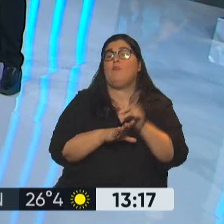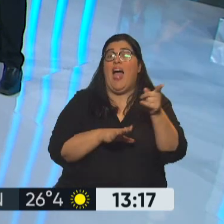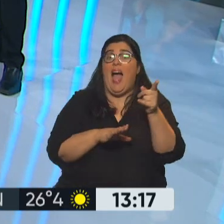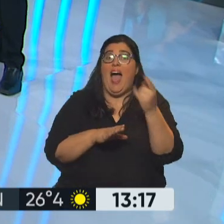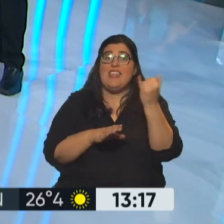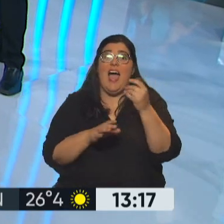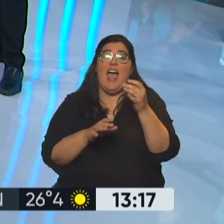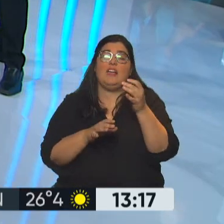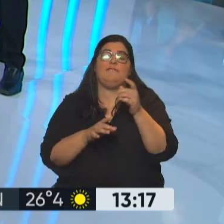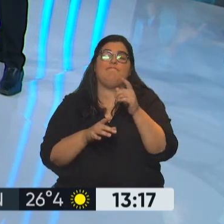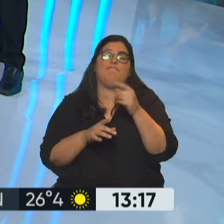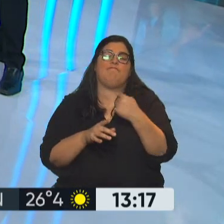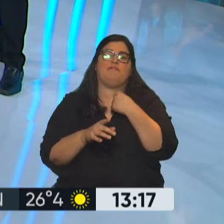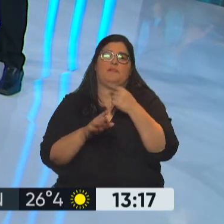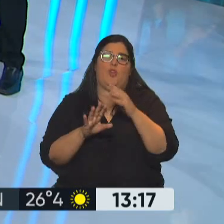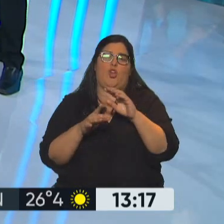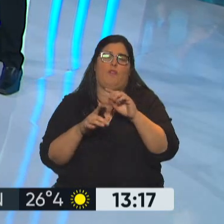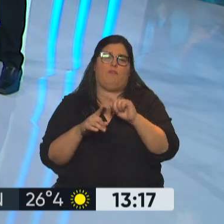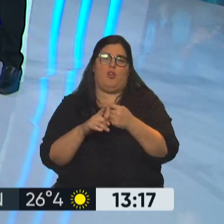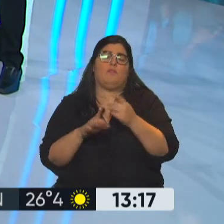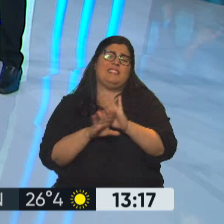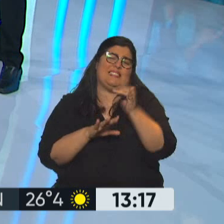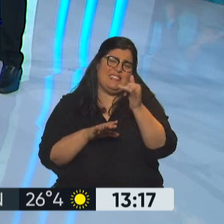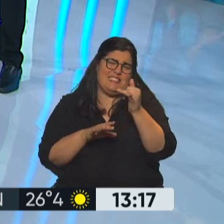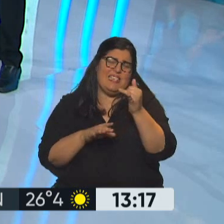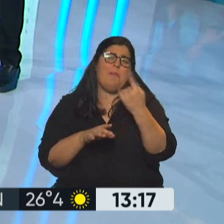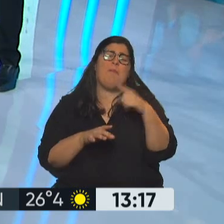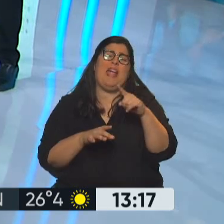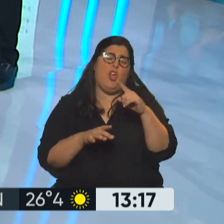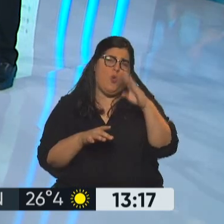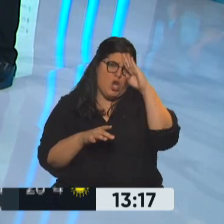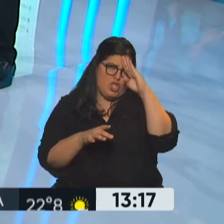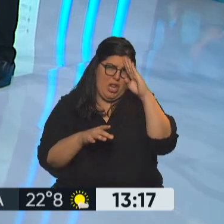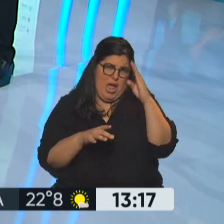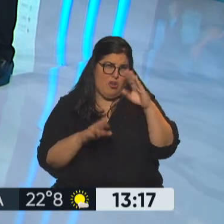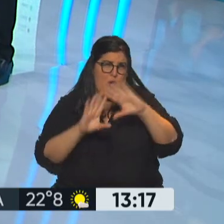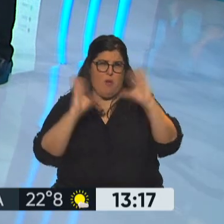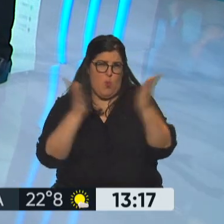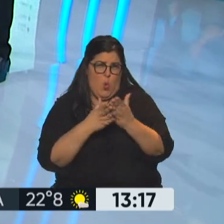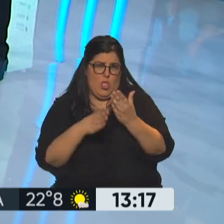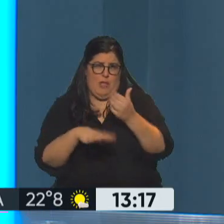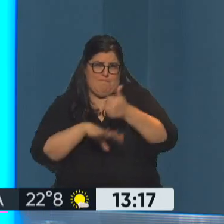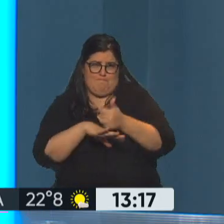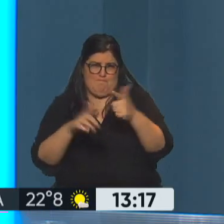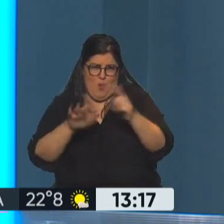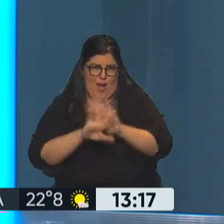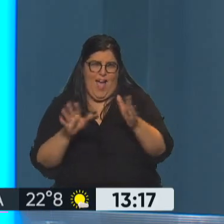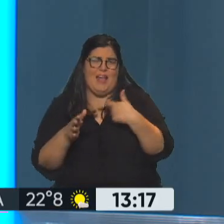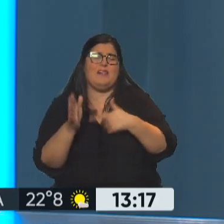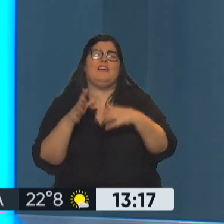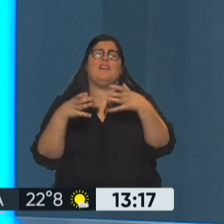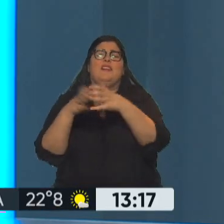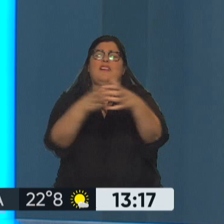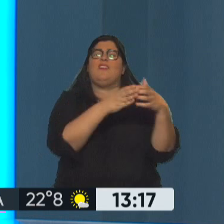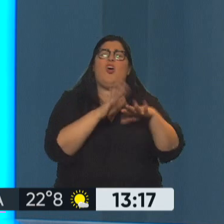Sí, juega, pero Bolsonaro está aislado del mundo. Por la derecha, por la izquierda, por lo que sea, porque está muy asociado a esa